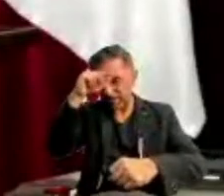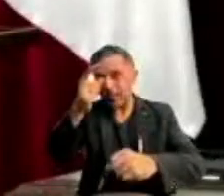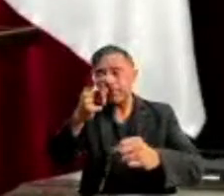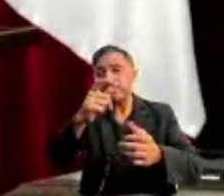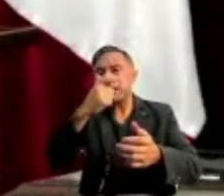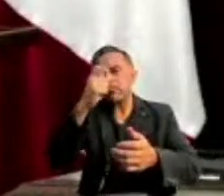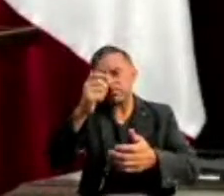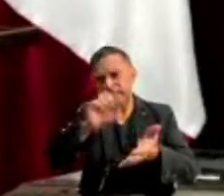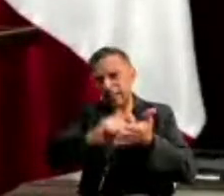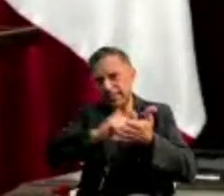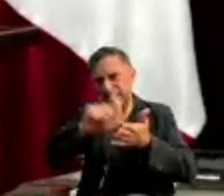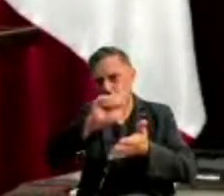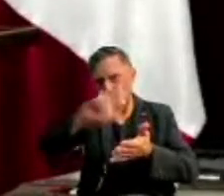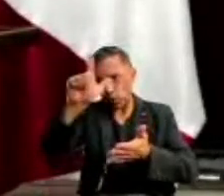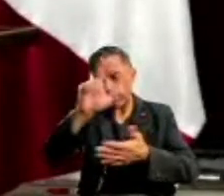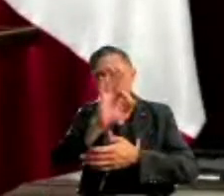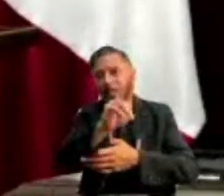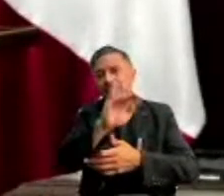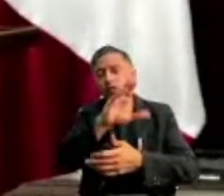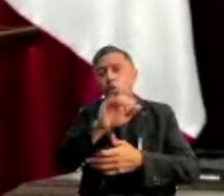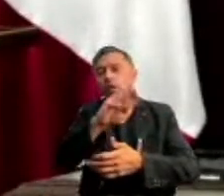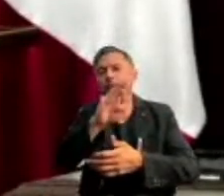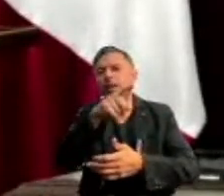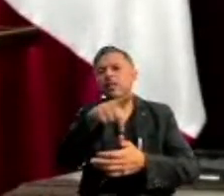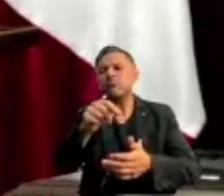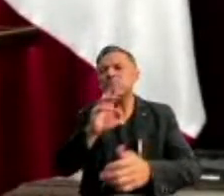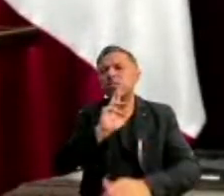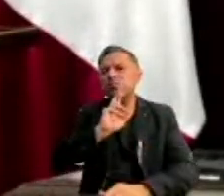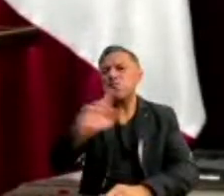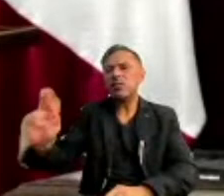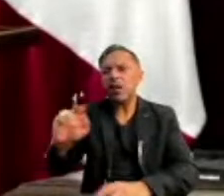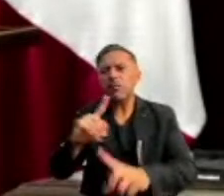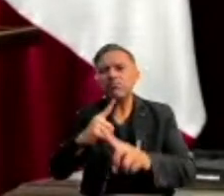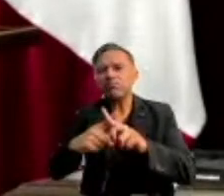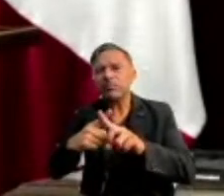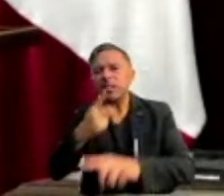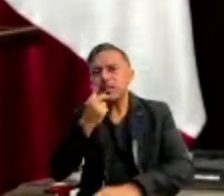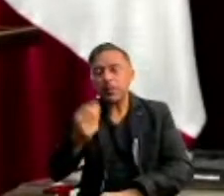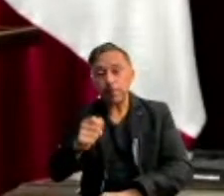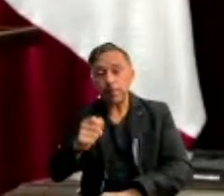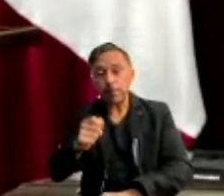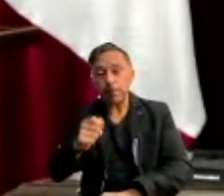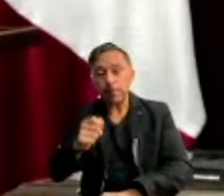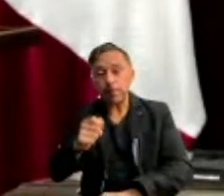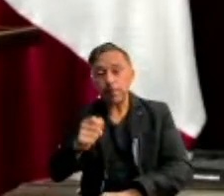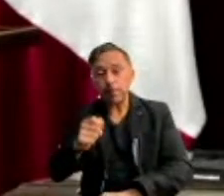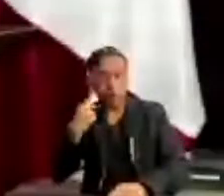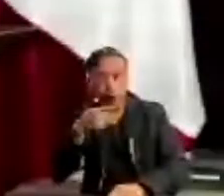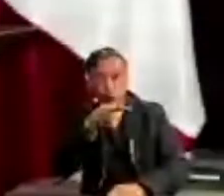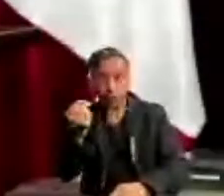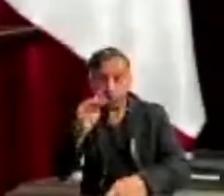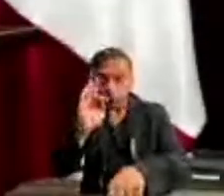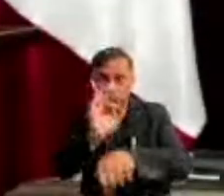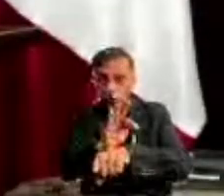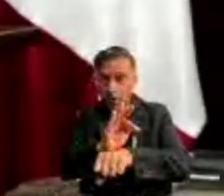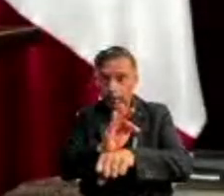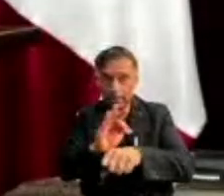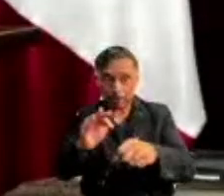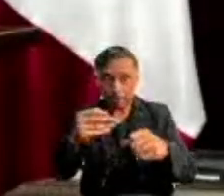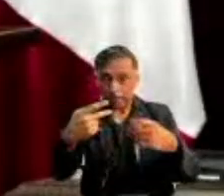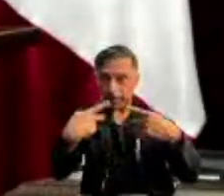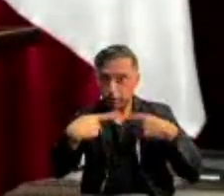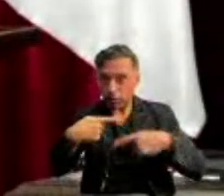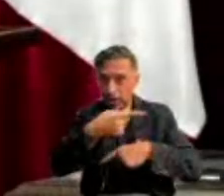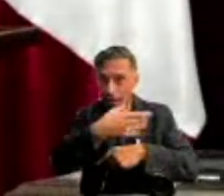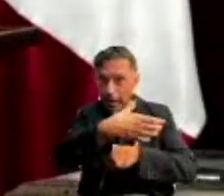Jiménez, fue no permitir que regresaran los políticos procampesinos, sindicales, prozapatistas